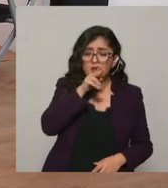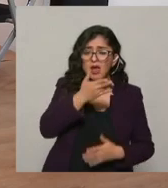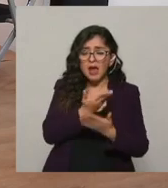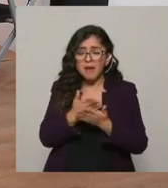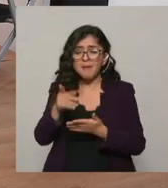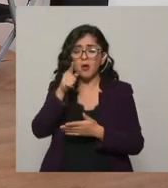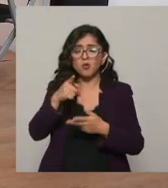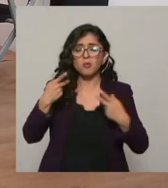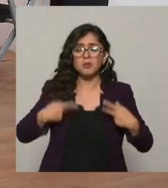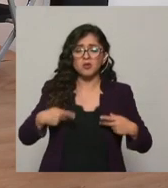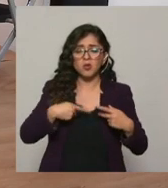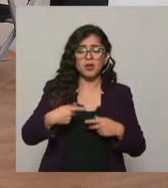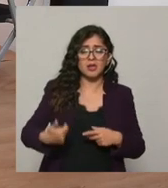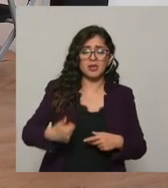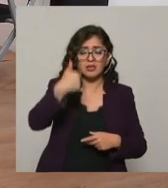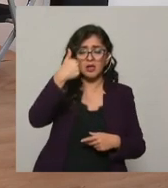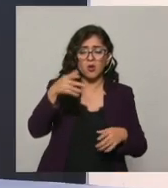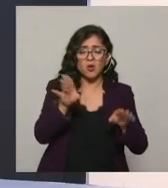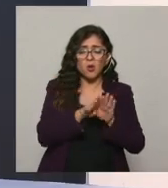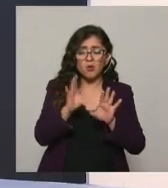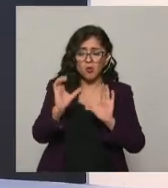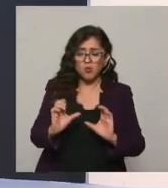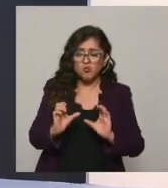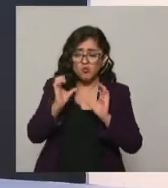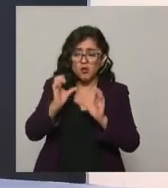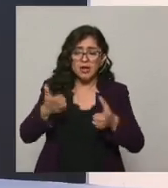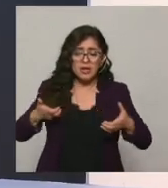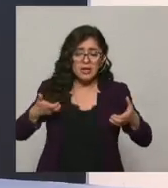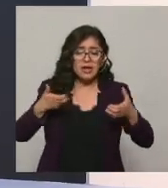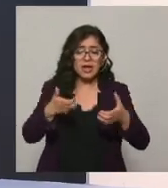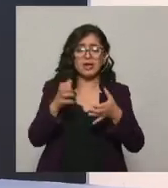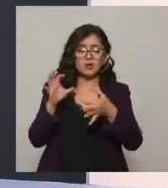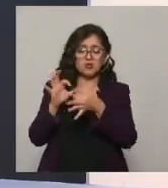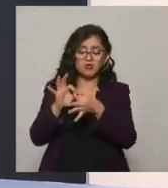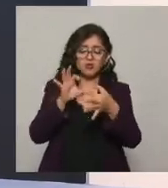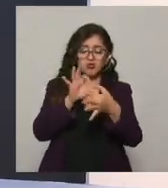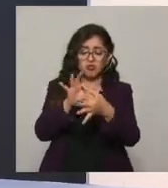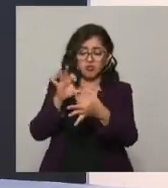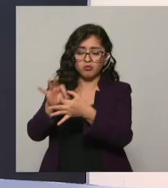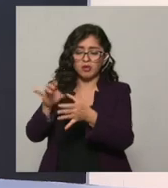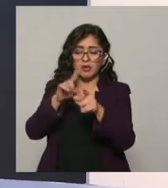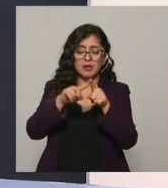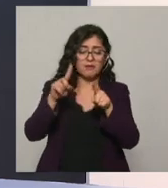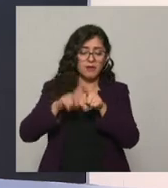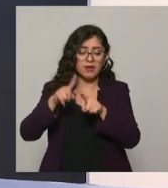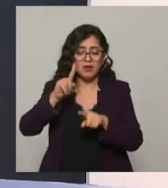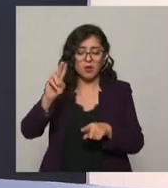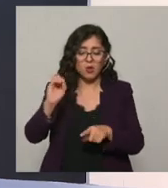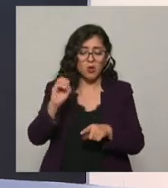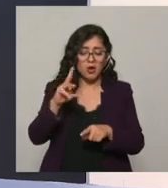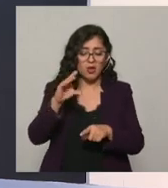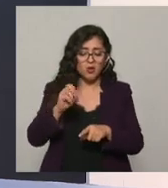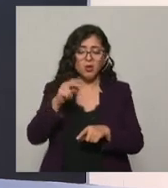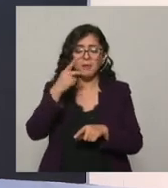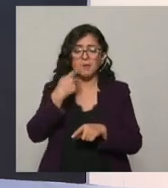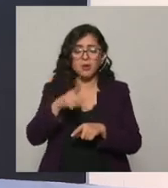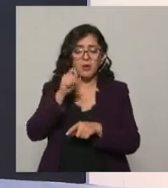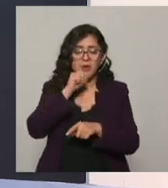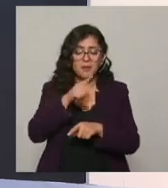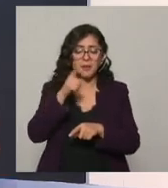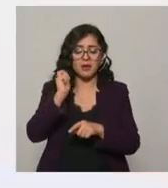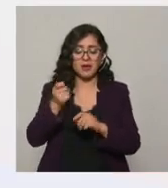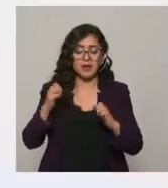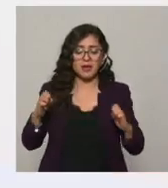te dicen cómo protegerte, cómo cuidarte, te mandan cadenas de oración, Sí, muy te mandan lindos. toda clase de apoyo